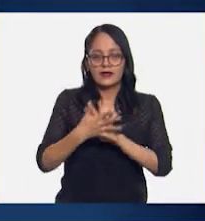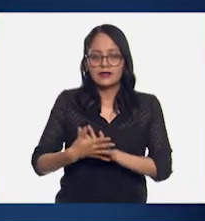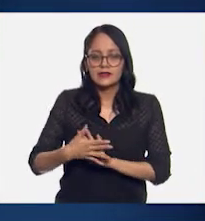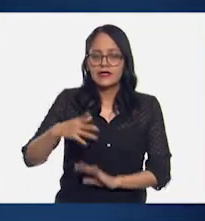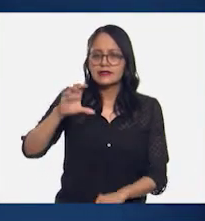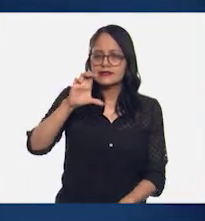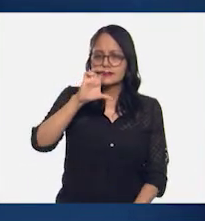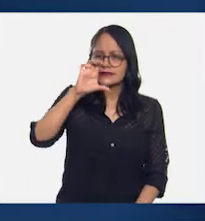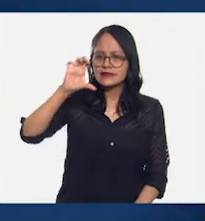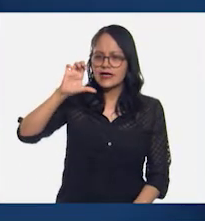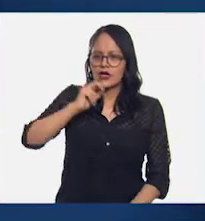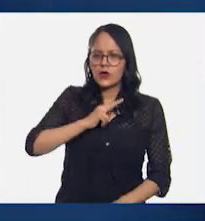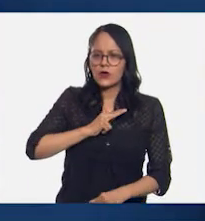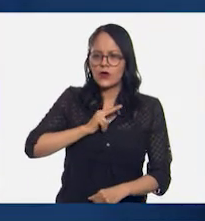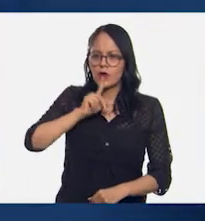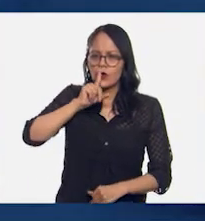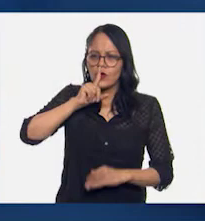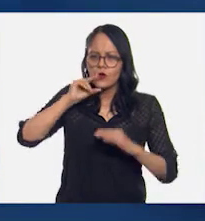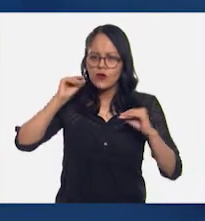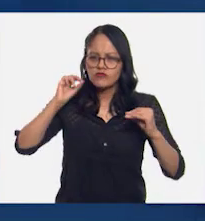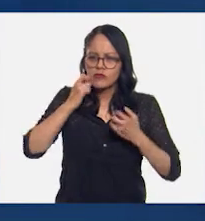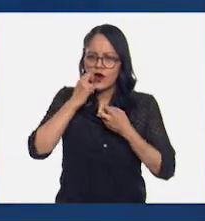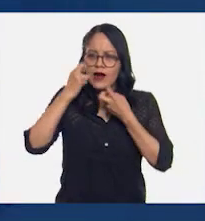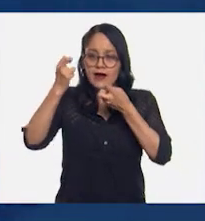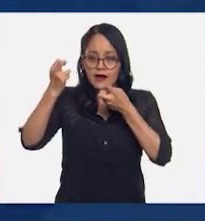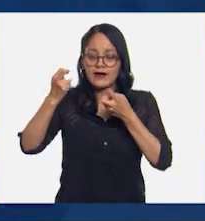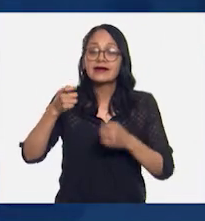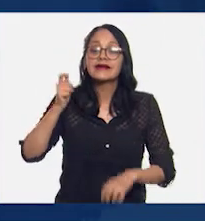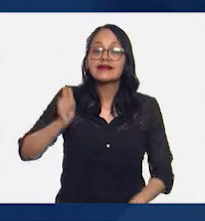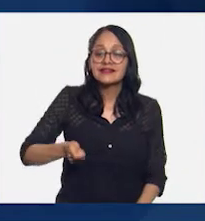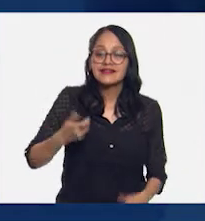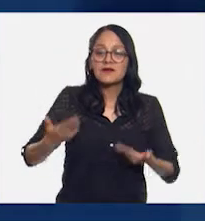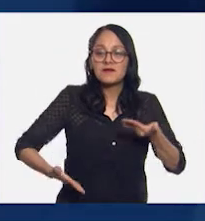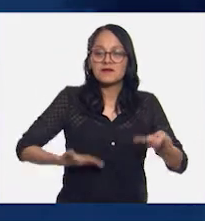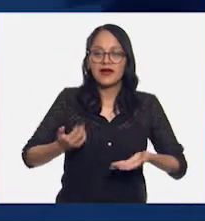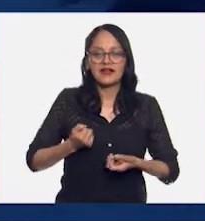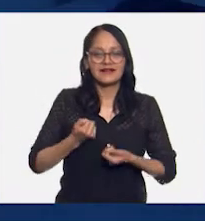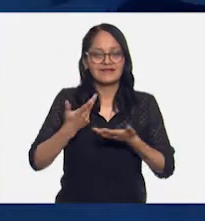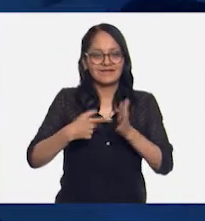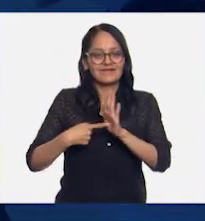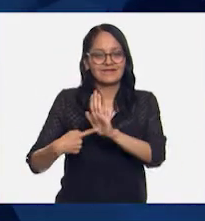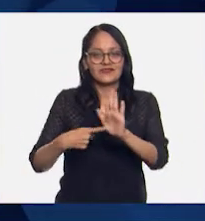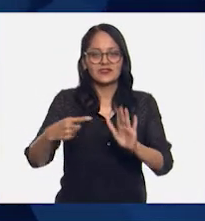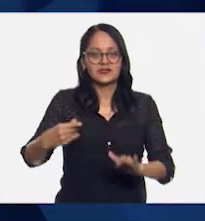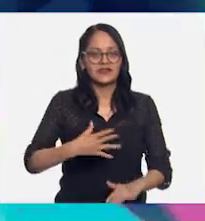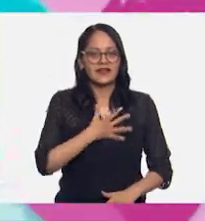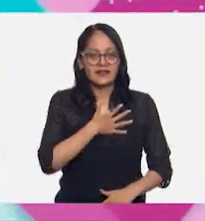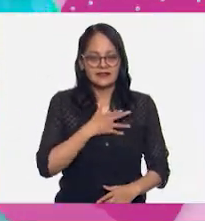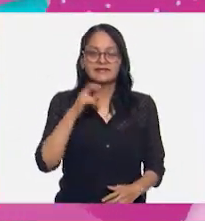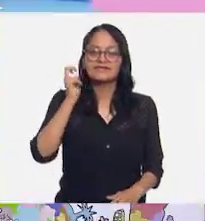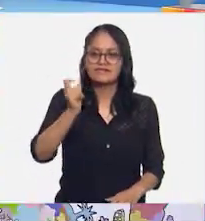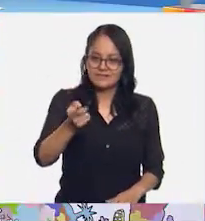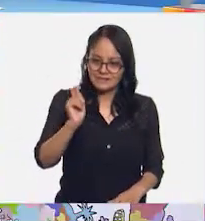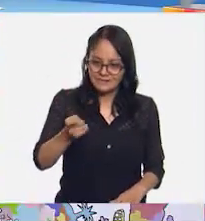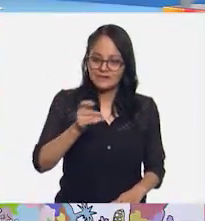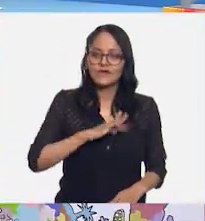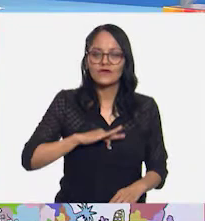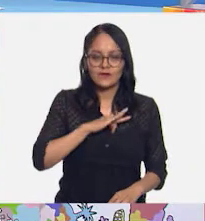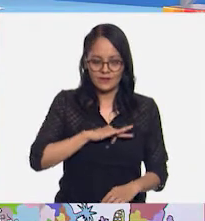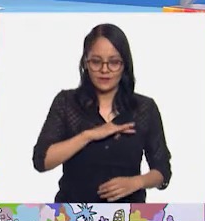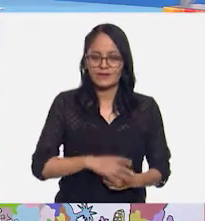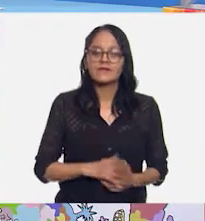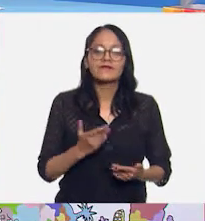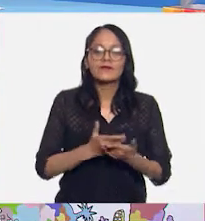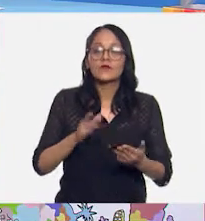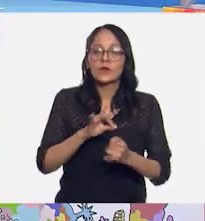herido. Metáfora que parece aludir a uno de los efectos de la danza. Te felicito, María. Por último,